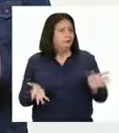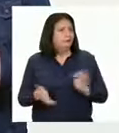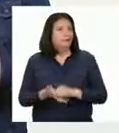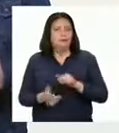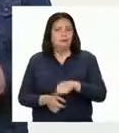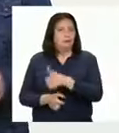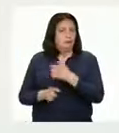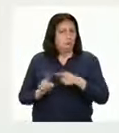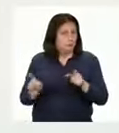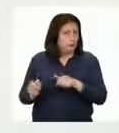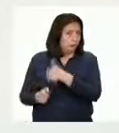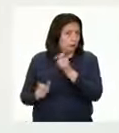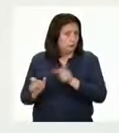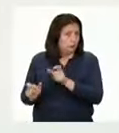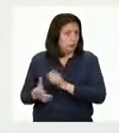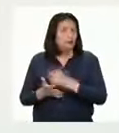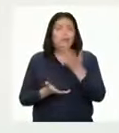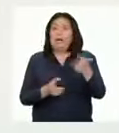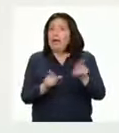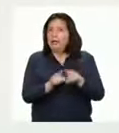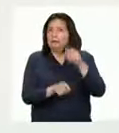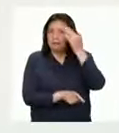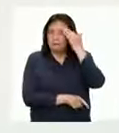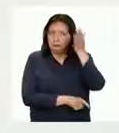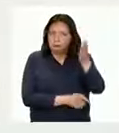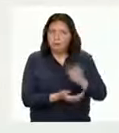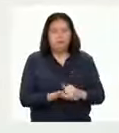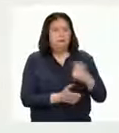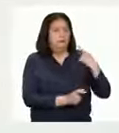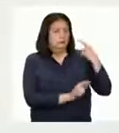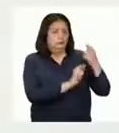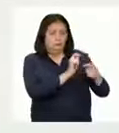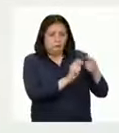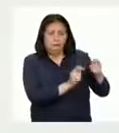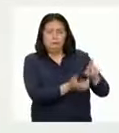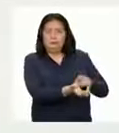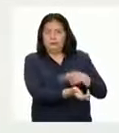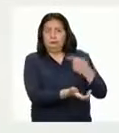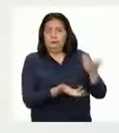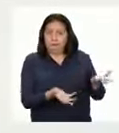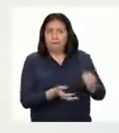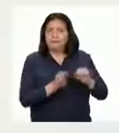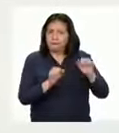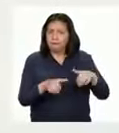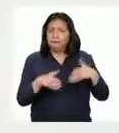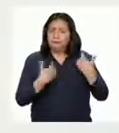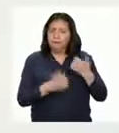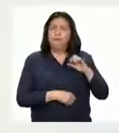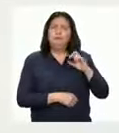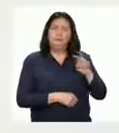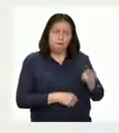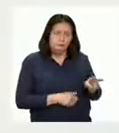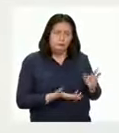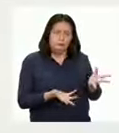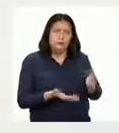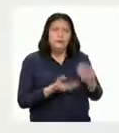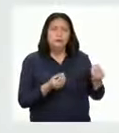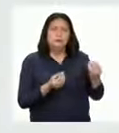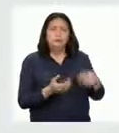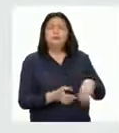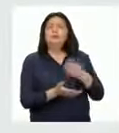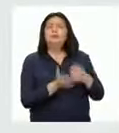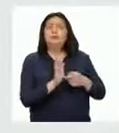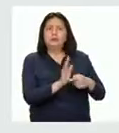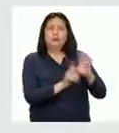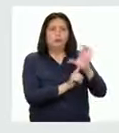distinguen de los demás. También sabemos que estas tradiciones y costumbres se pueden observar en manifestaciones